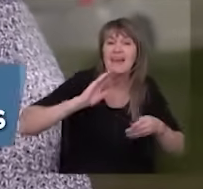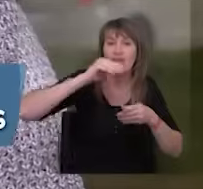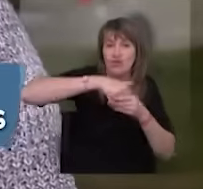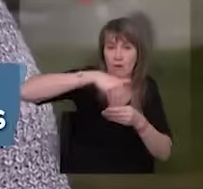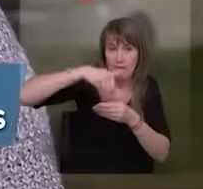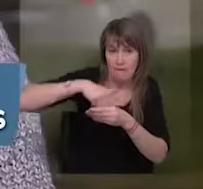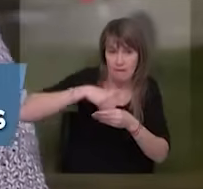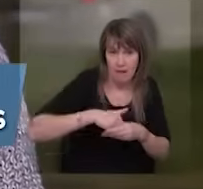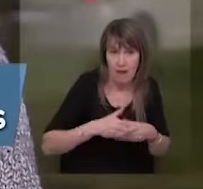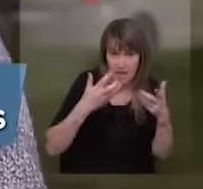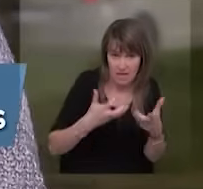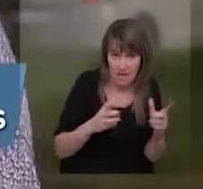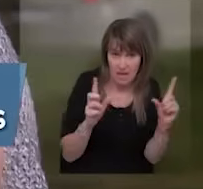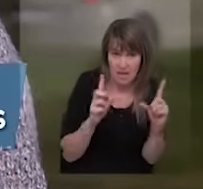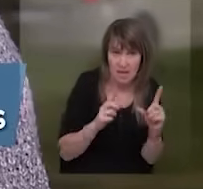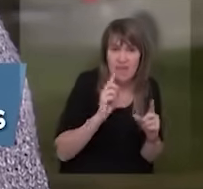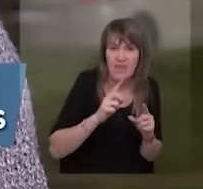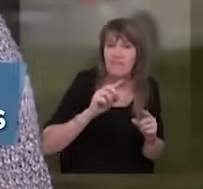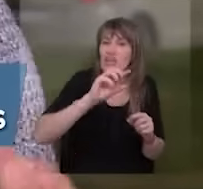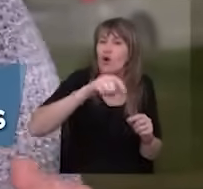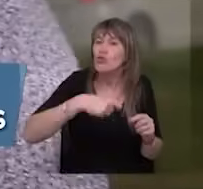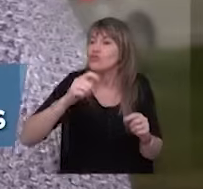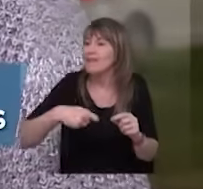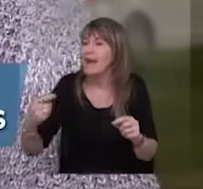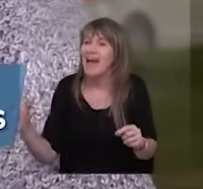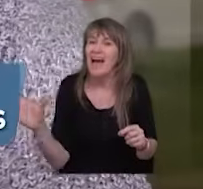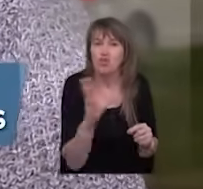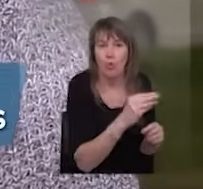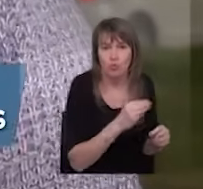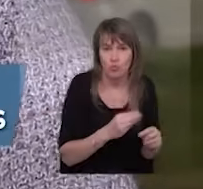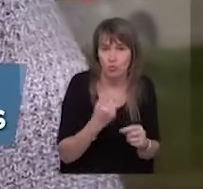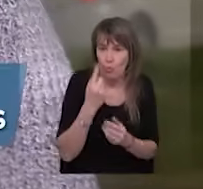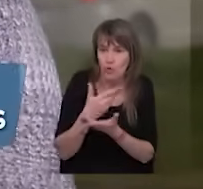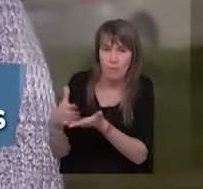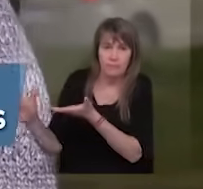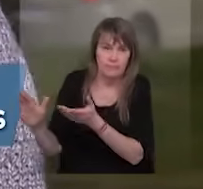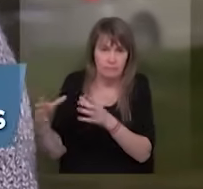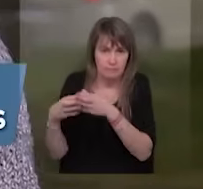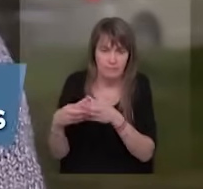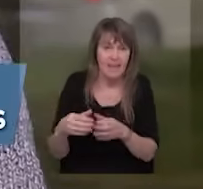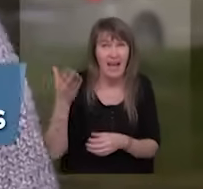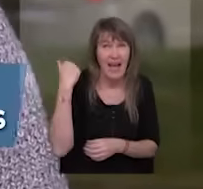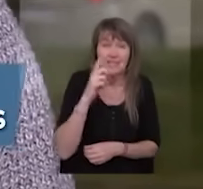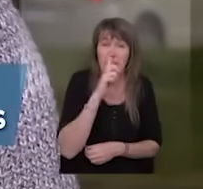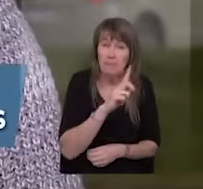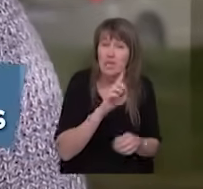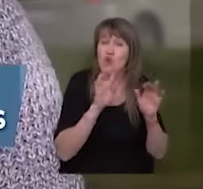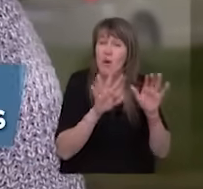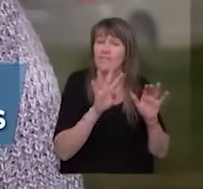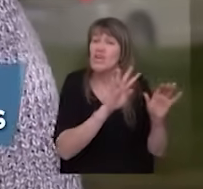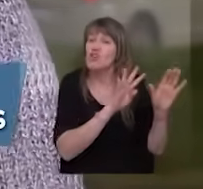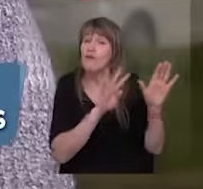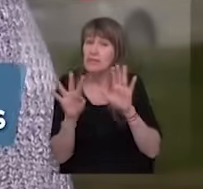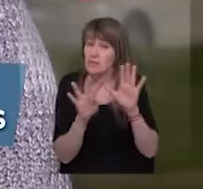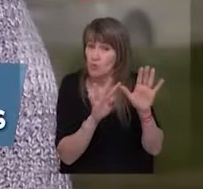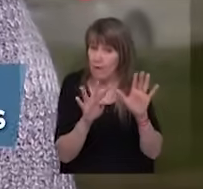tienen que hacer tienen que contratar todos los partidos políticos no pueden dejar ningún partido político afuera por qué Porque en el año 99 yo no sé si ustedes recuerdan pero